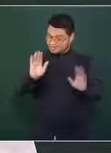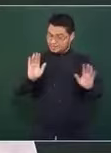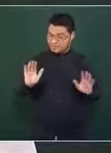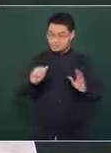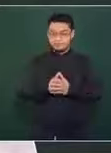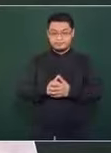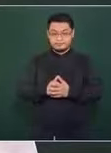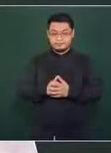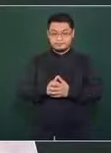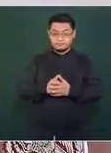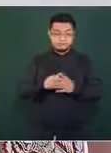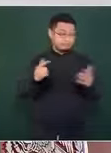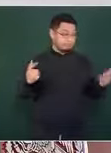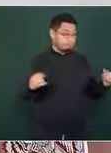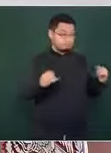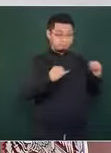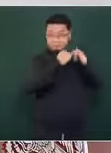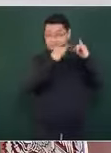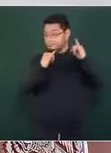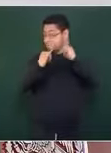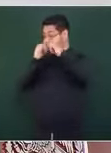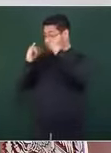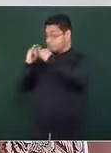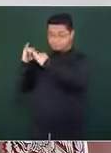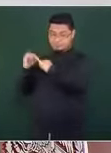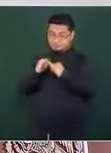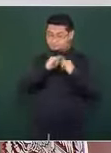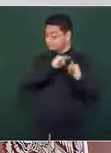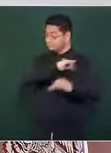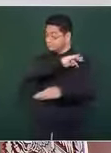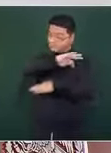todas las instituciones requieren renovarse.